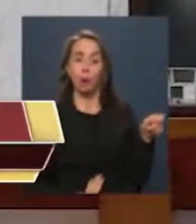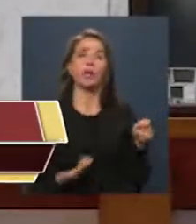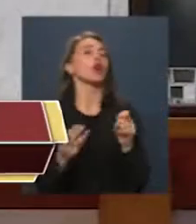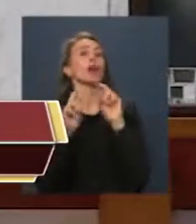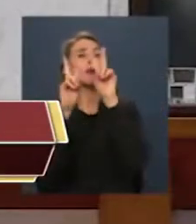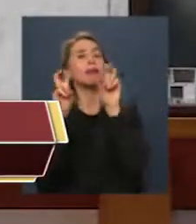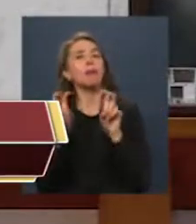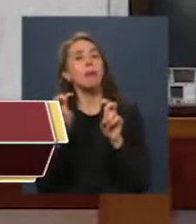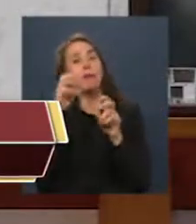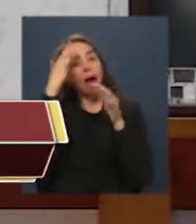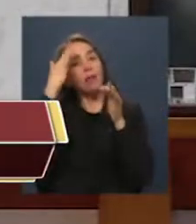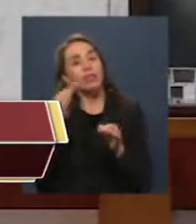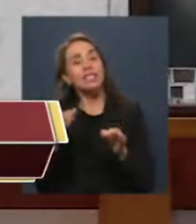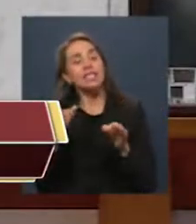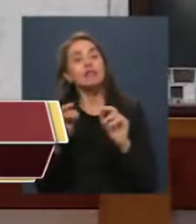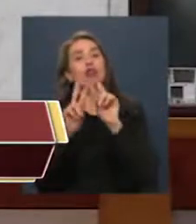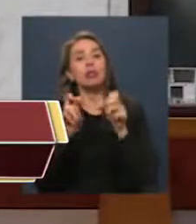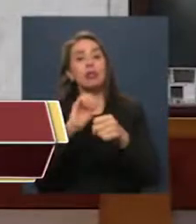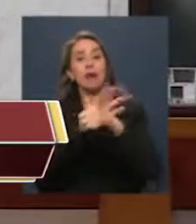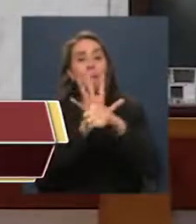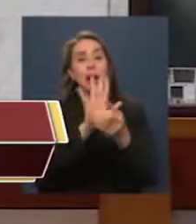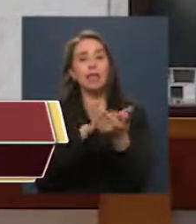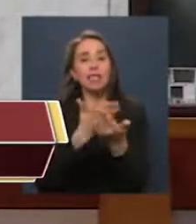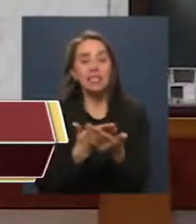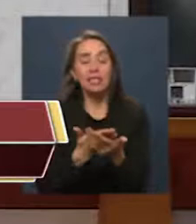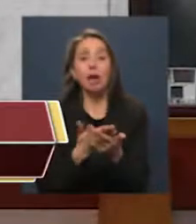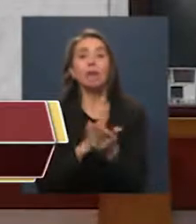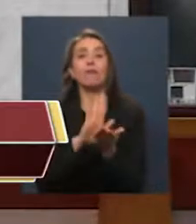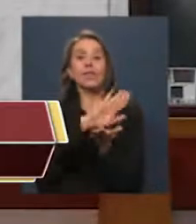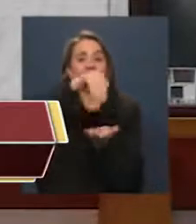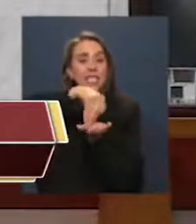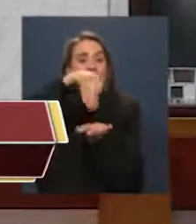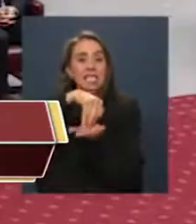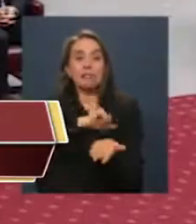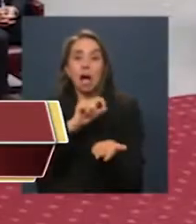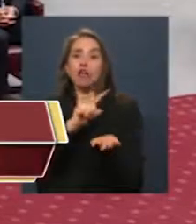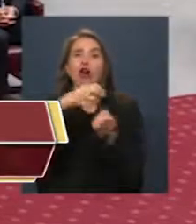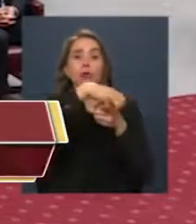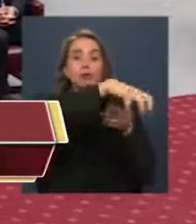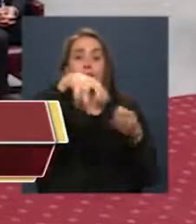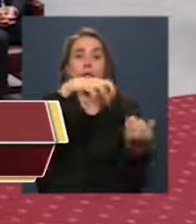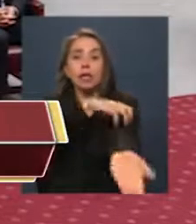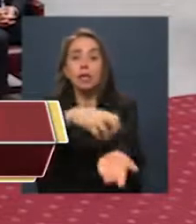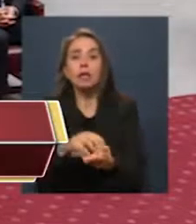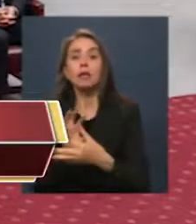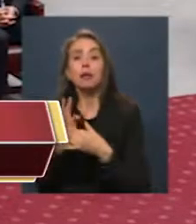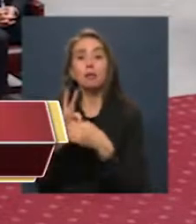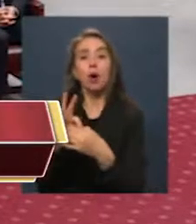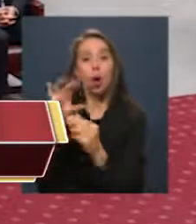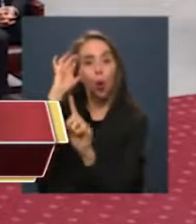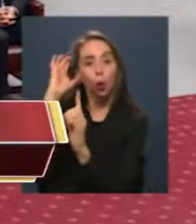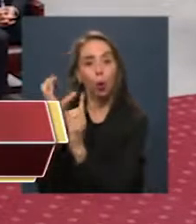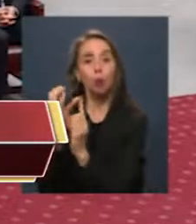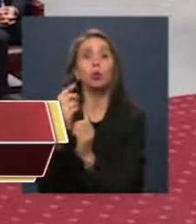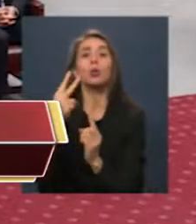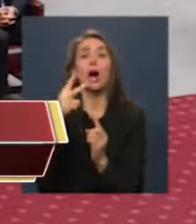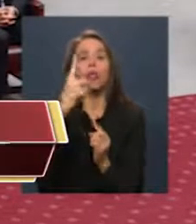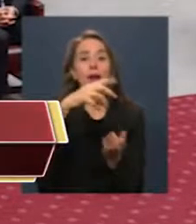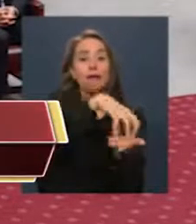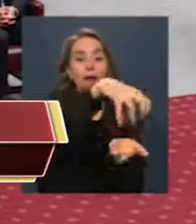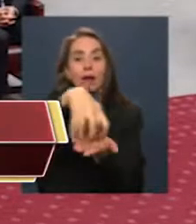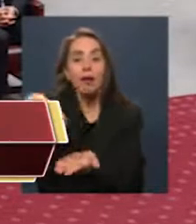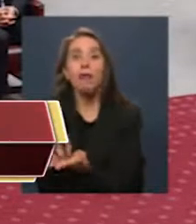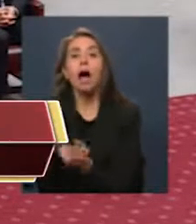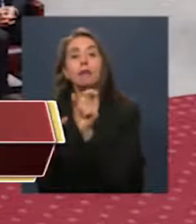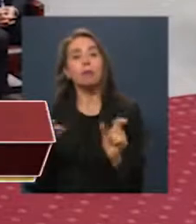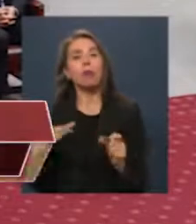toma de decisiones de medidas sanitarias que avancen en la descentralización, en la pertinencia cultural y territorial, en la participación ciudadana,